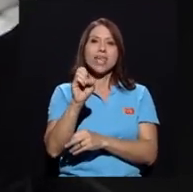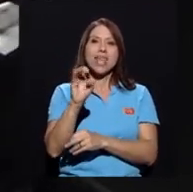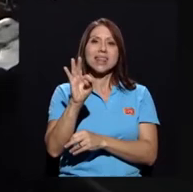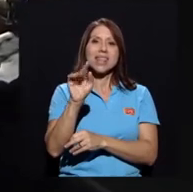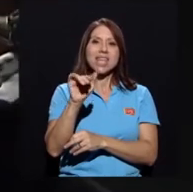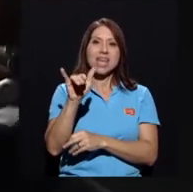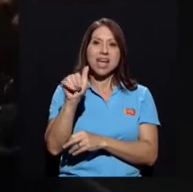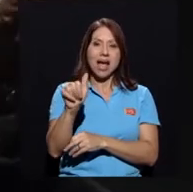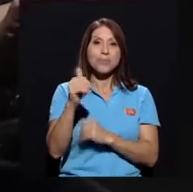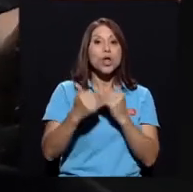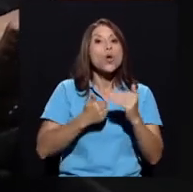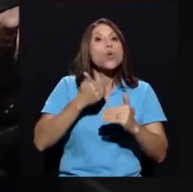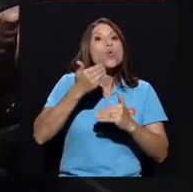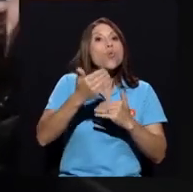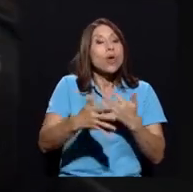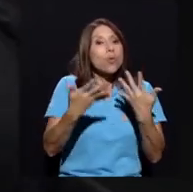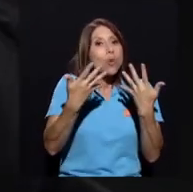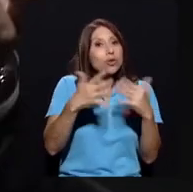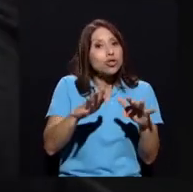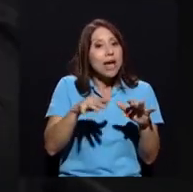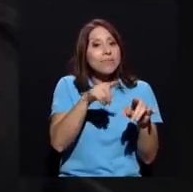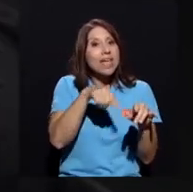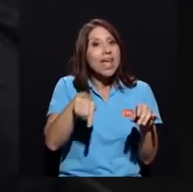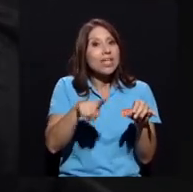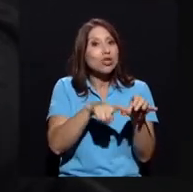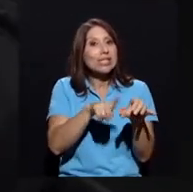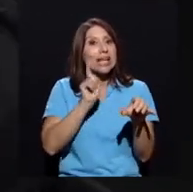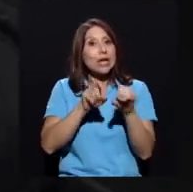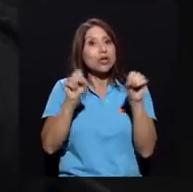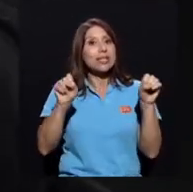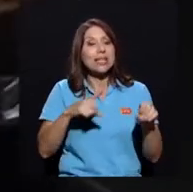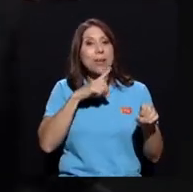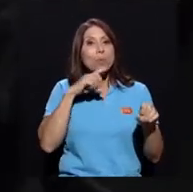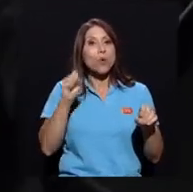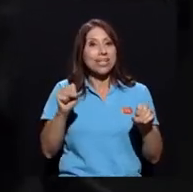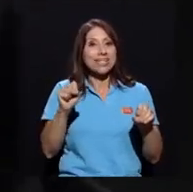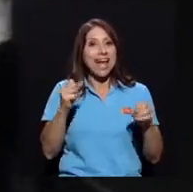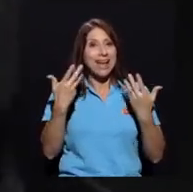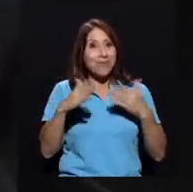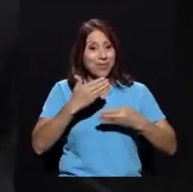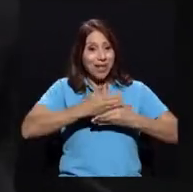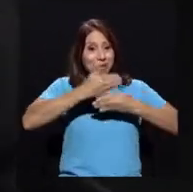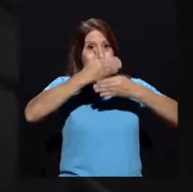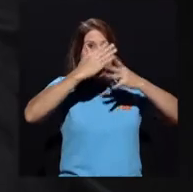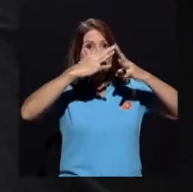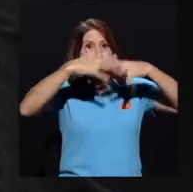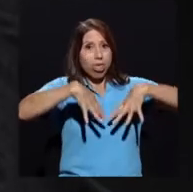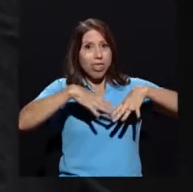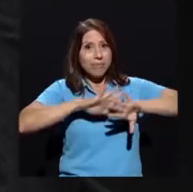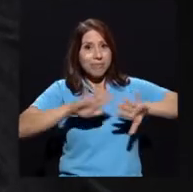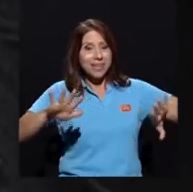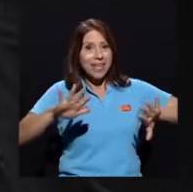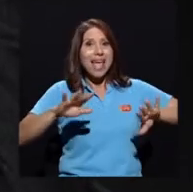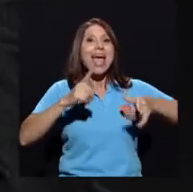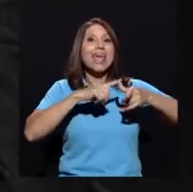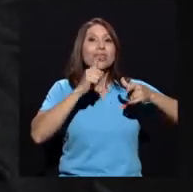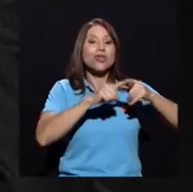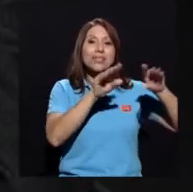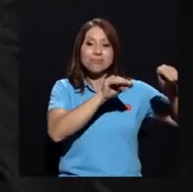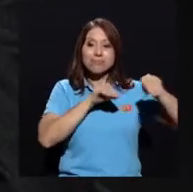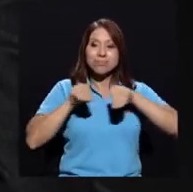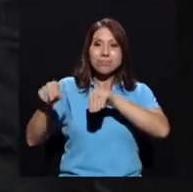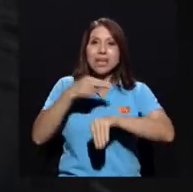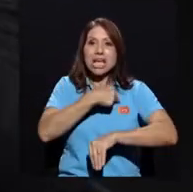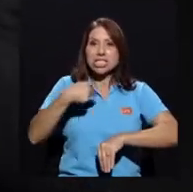pasando cuando los soviéticos se salieron un poco del sistema comunista, la caída del muro, pasaron a China, cosa que les